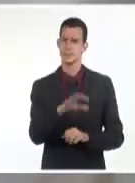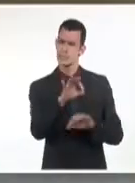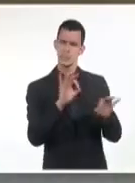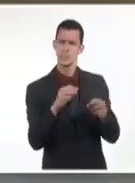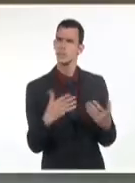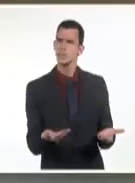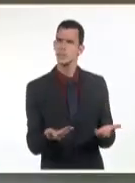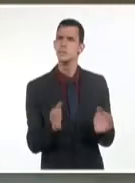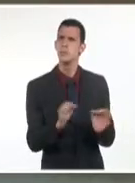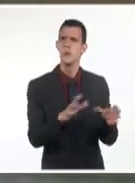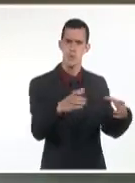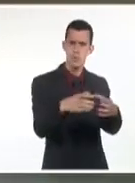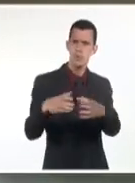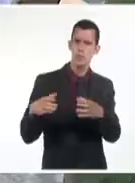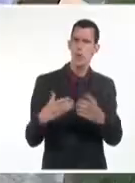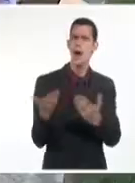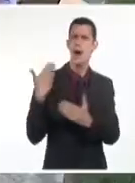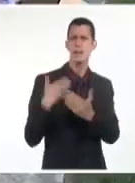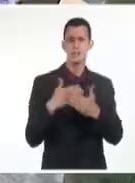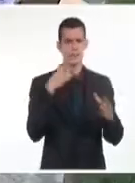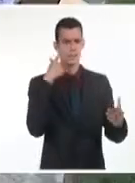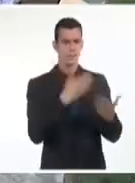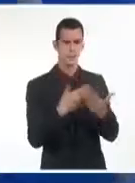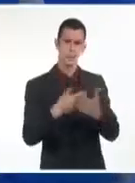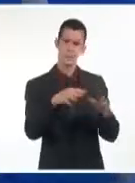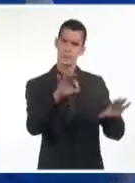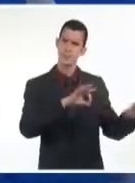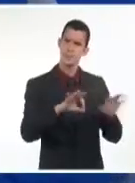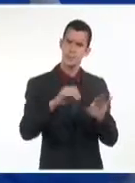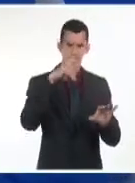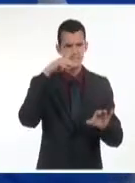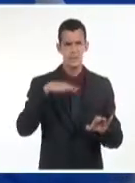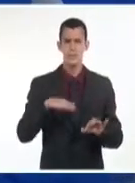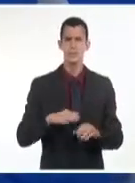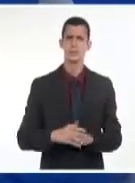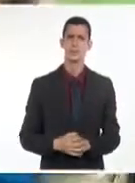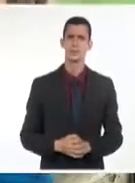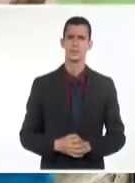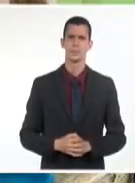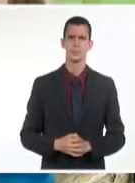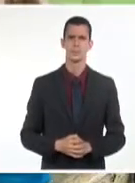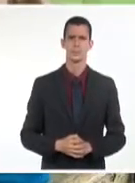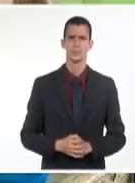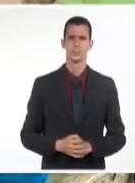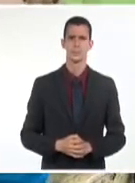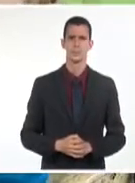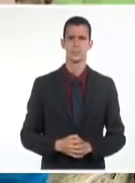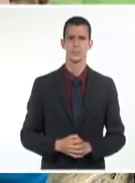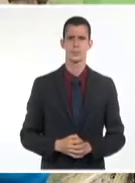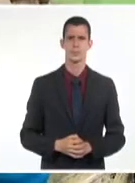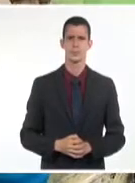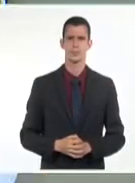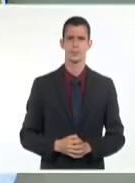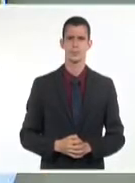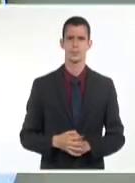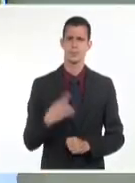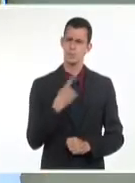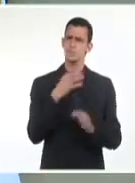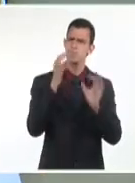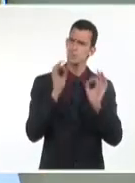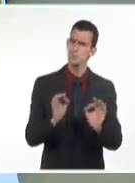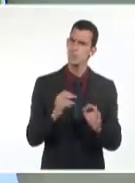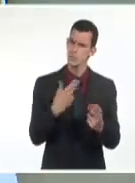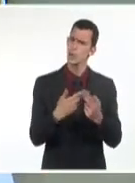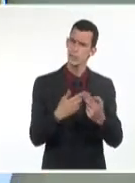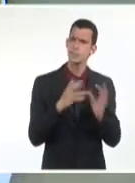que podamos contar con un ensayo clínico en edades pediátricas? Nosotros tenemos mucha seguridad con ese producto, por tanto,